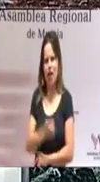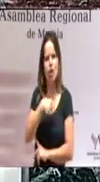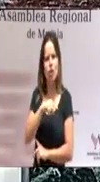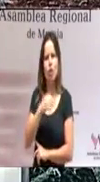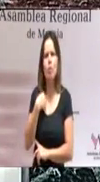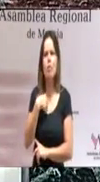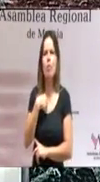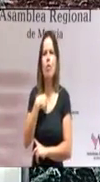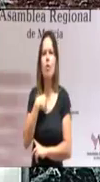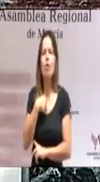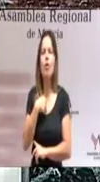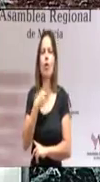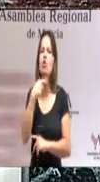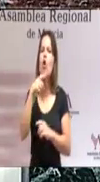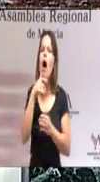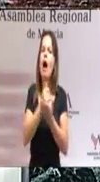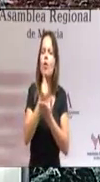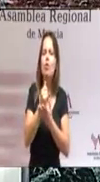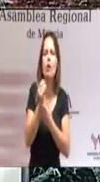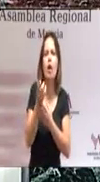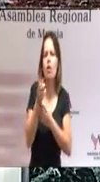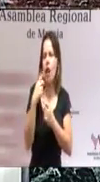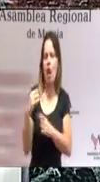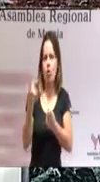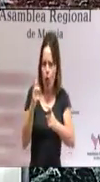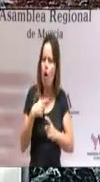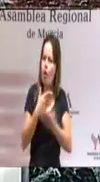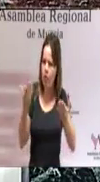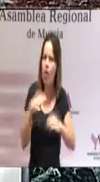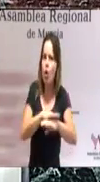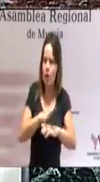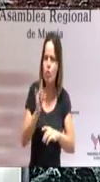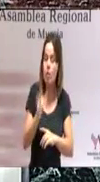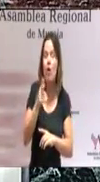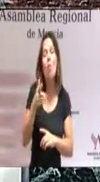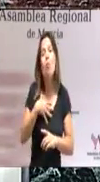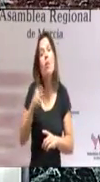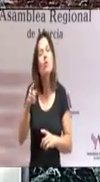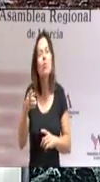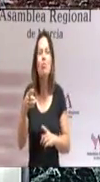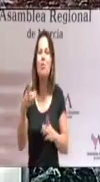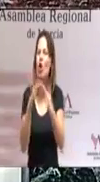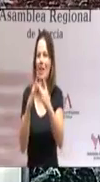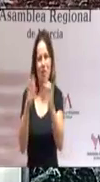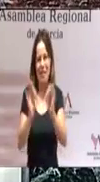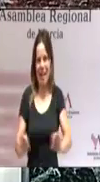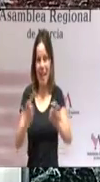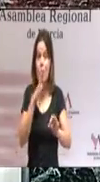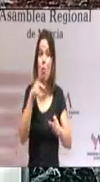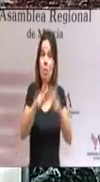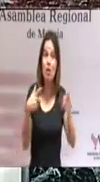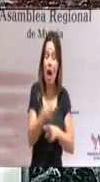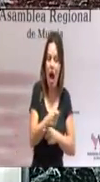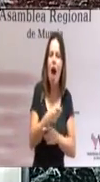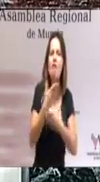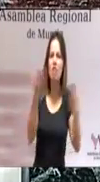a los agricultores, no, no, y se fían de este Gobierno. Lo que pasa es que igual es usted que está un poquito alejado de ellos. Los agricultores se fían